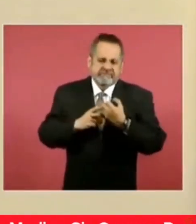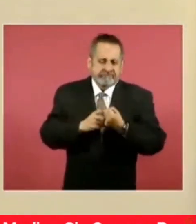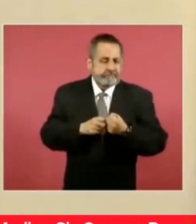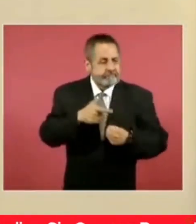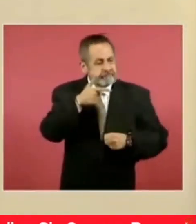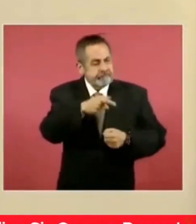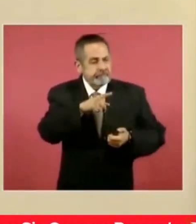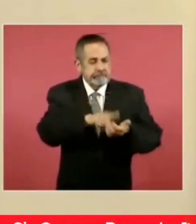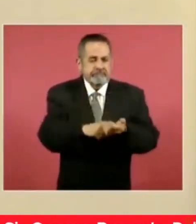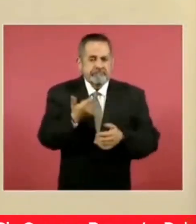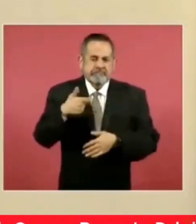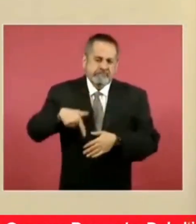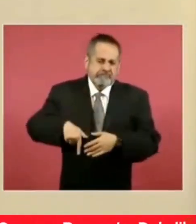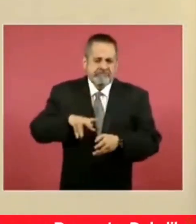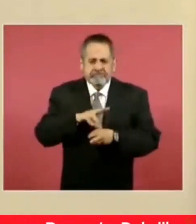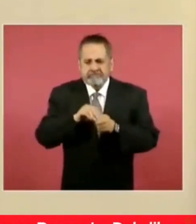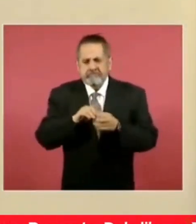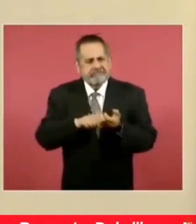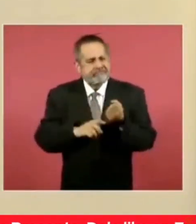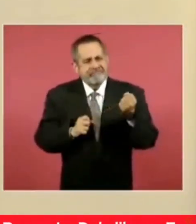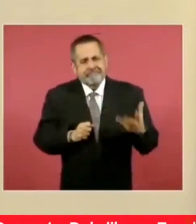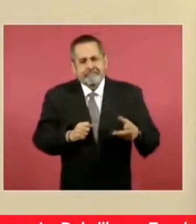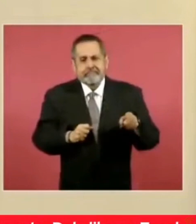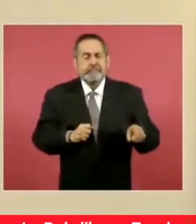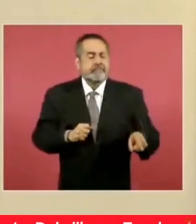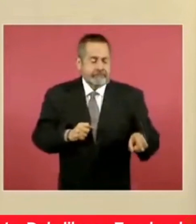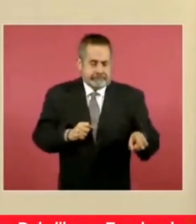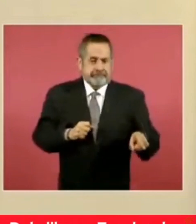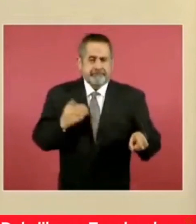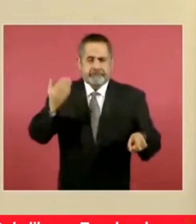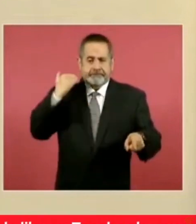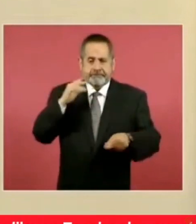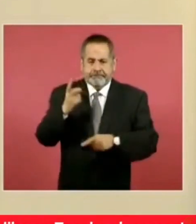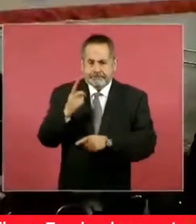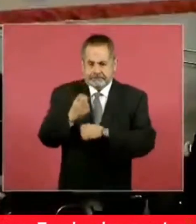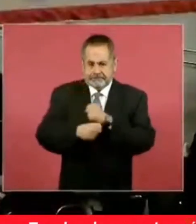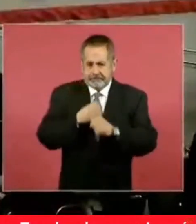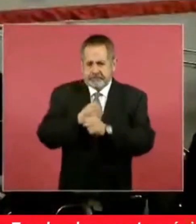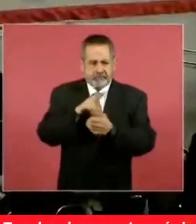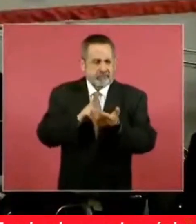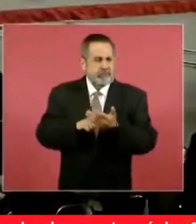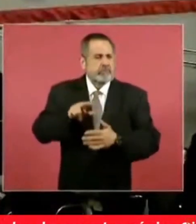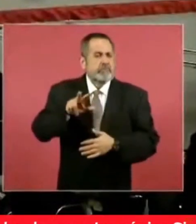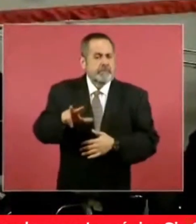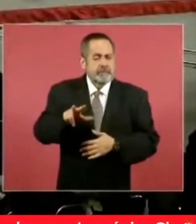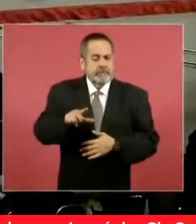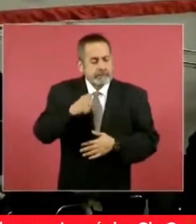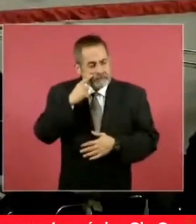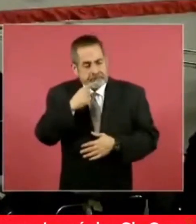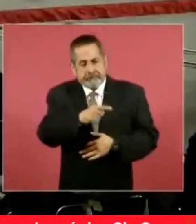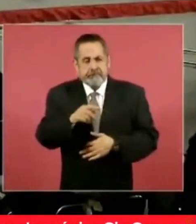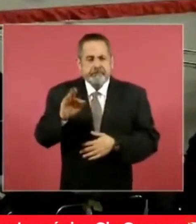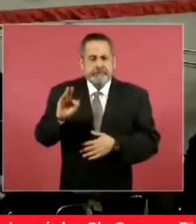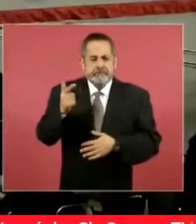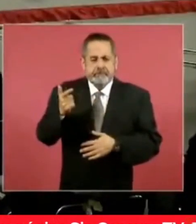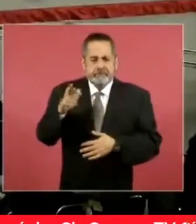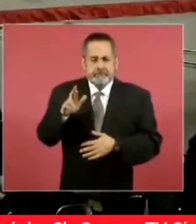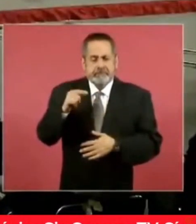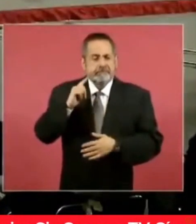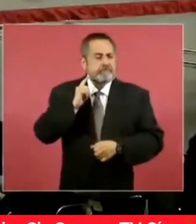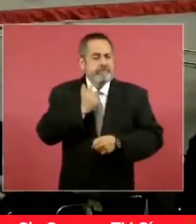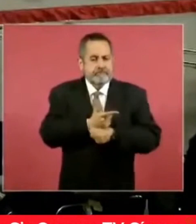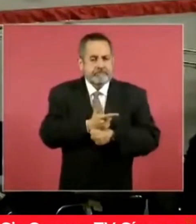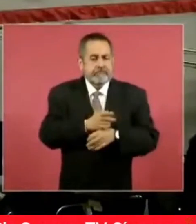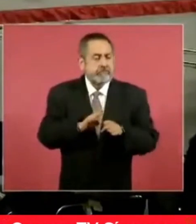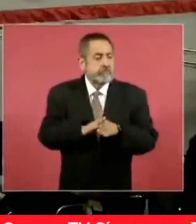y de acuerdo con las investigaciones realizadas en diciembre del 2018 se logró la fgr logró identificar una